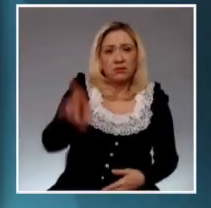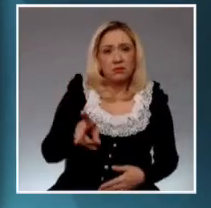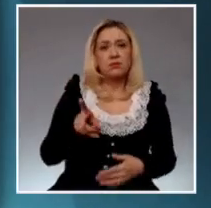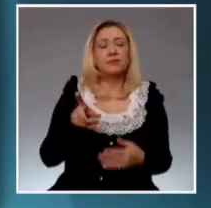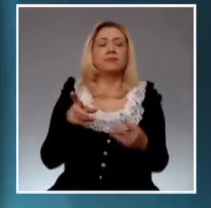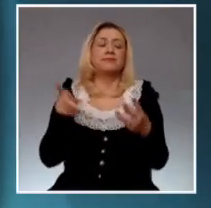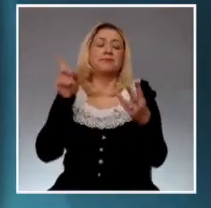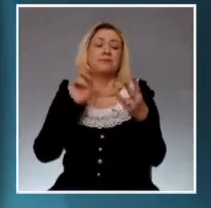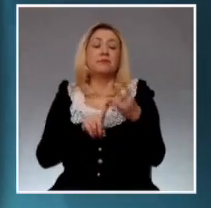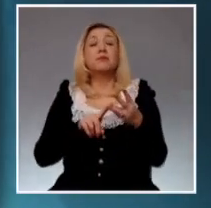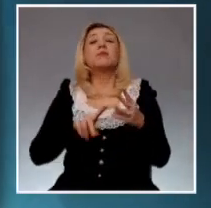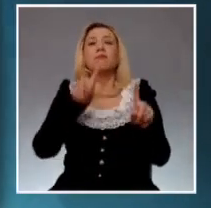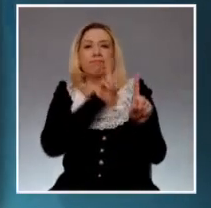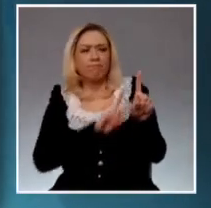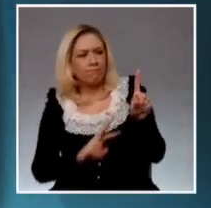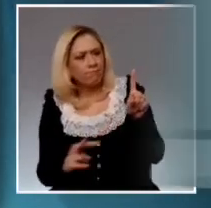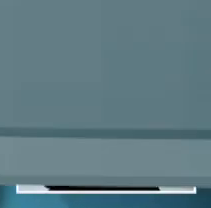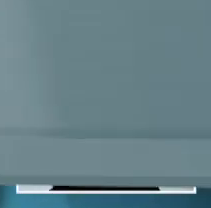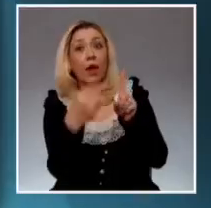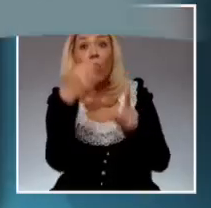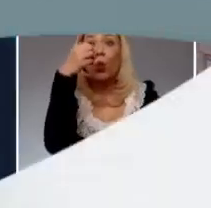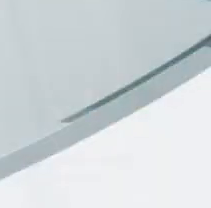de discapacidad.